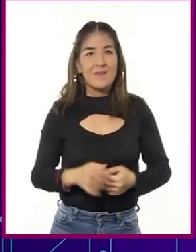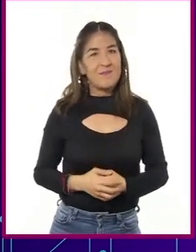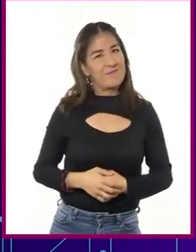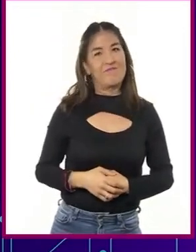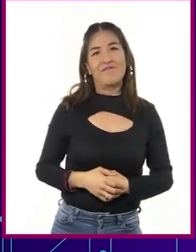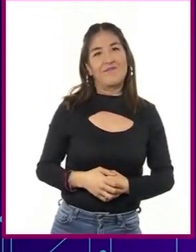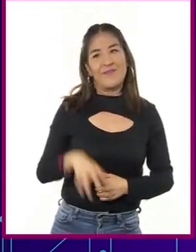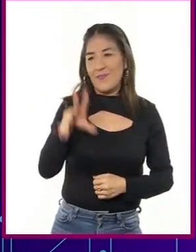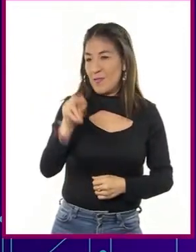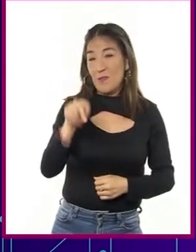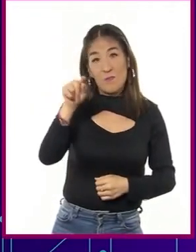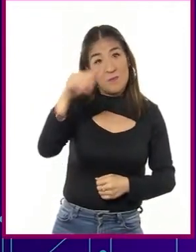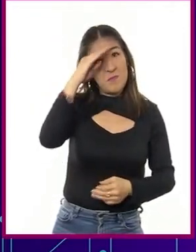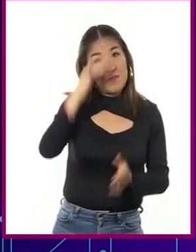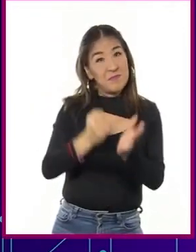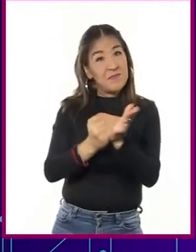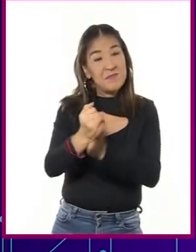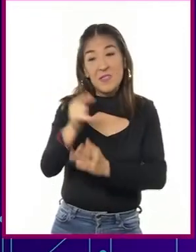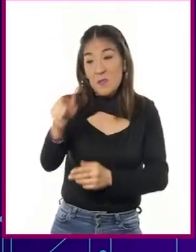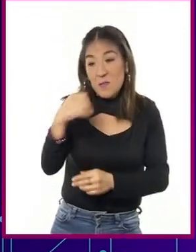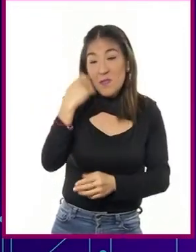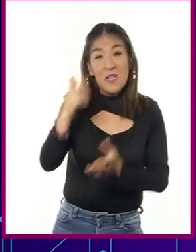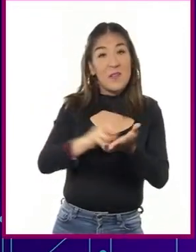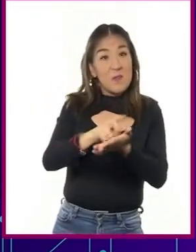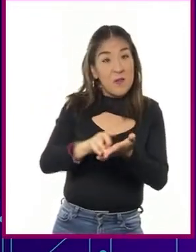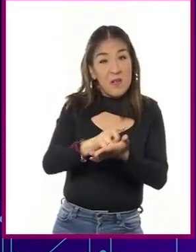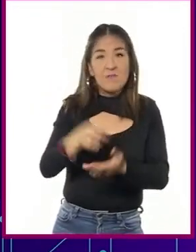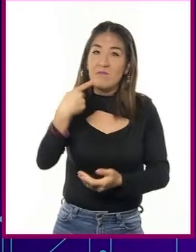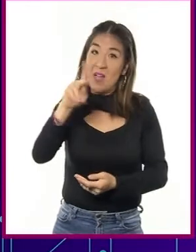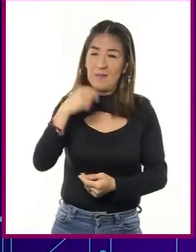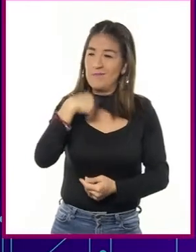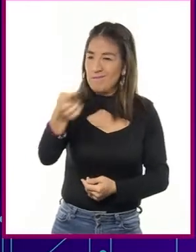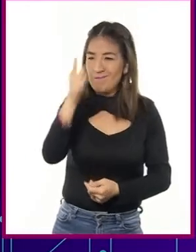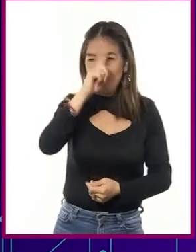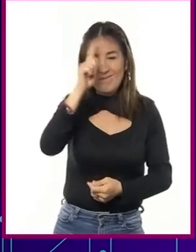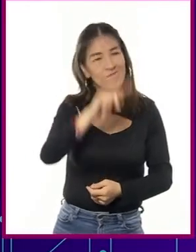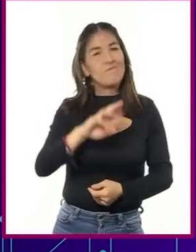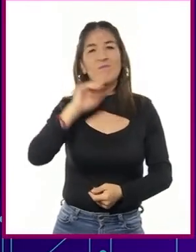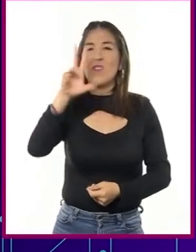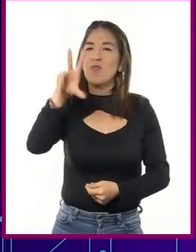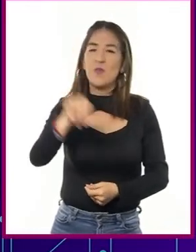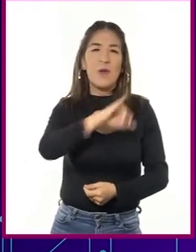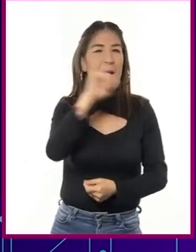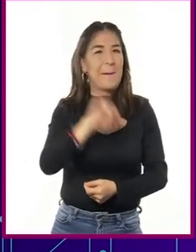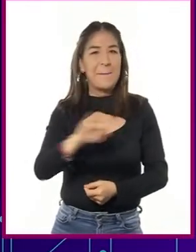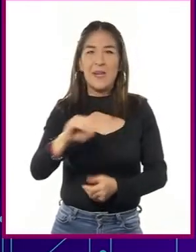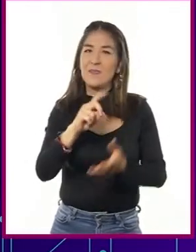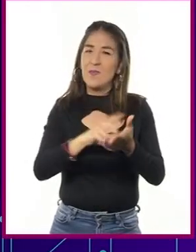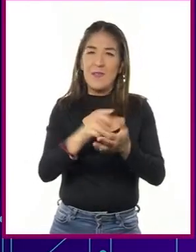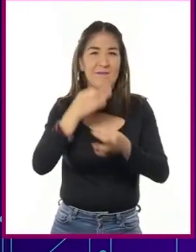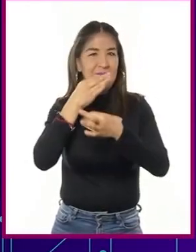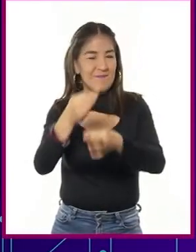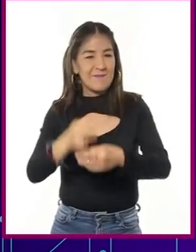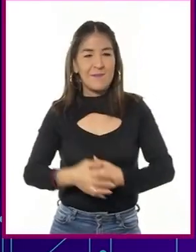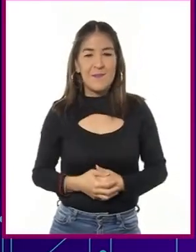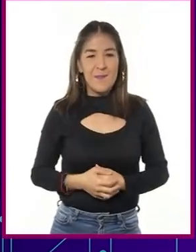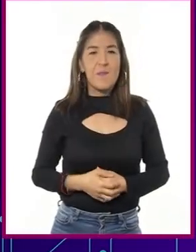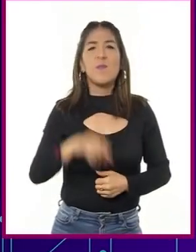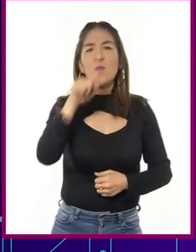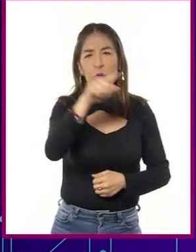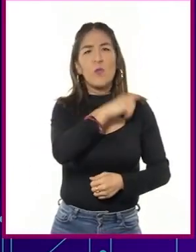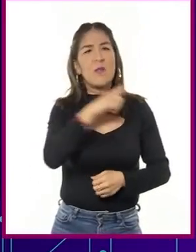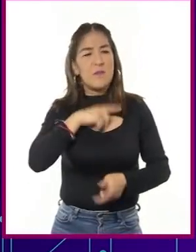su decisión. Todo lo que haga es su decisión, pero te recomiendo que nunca lo hagas. Habla con gente que ha estado en tu lugar antes y es